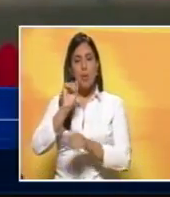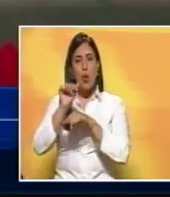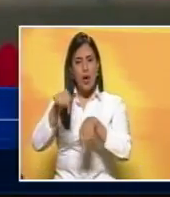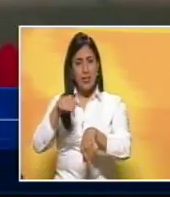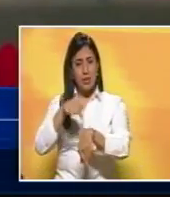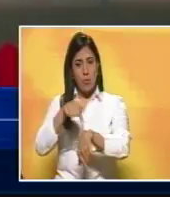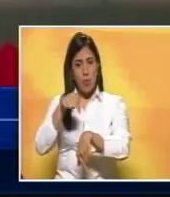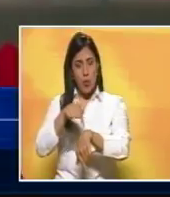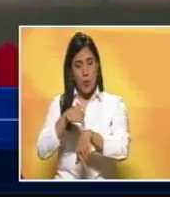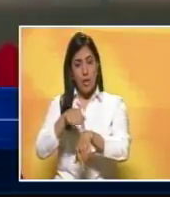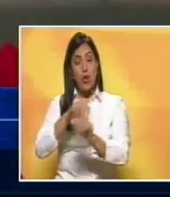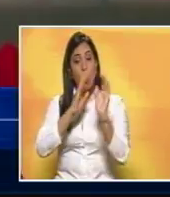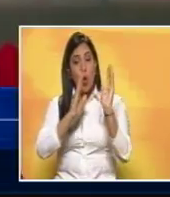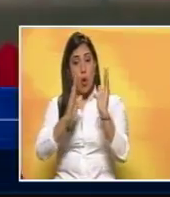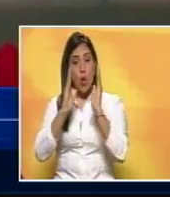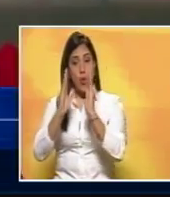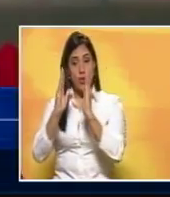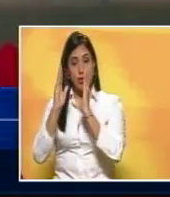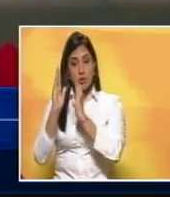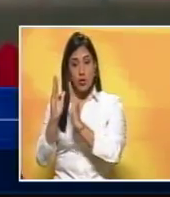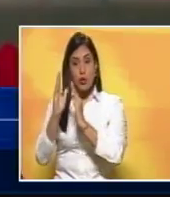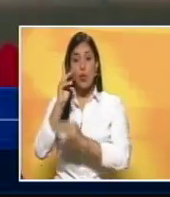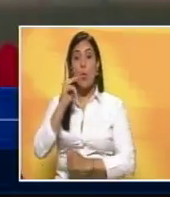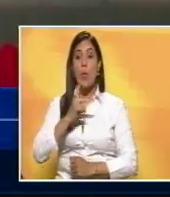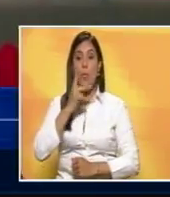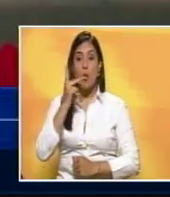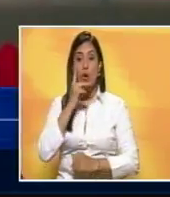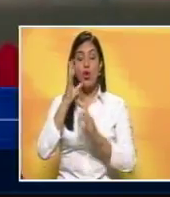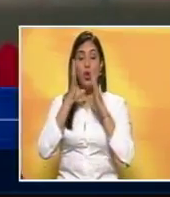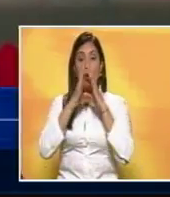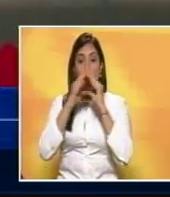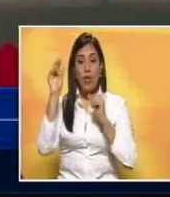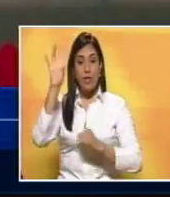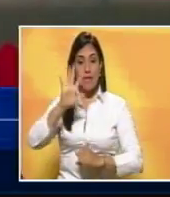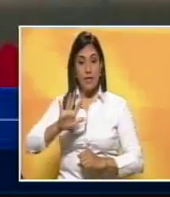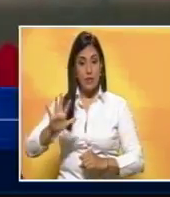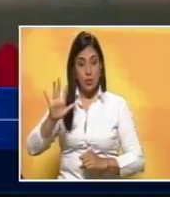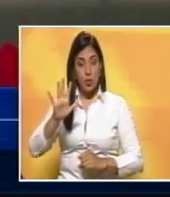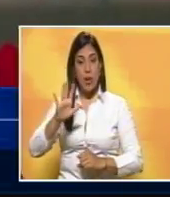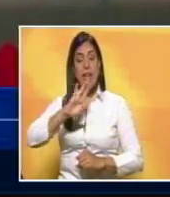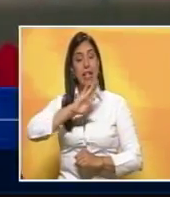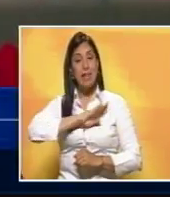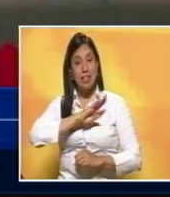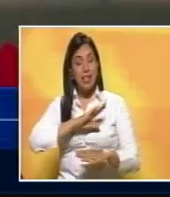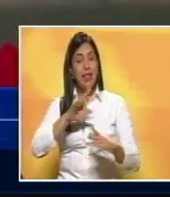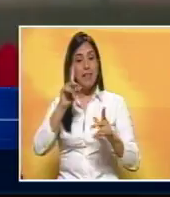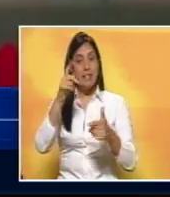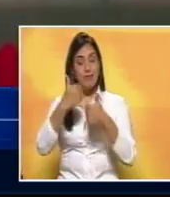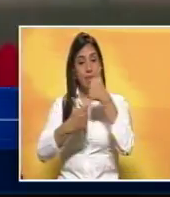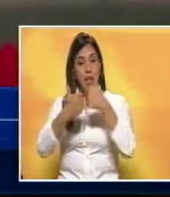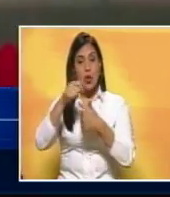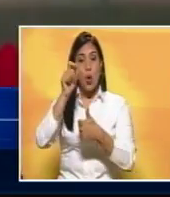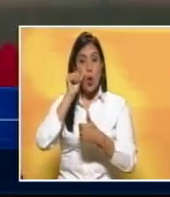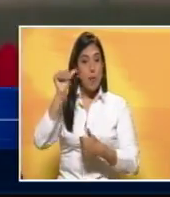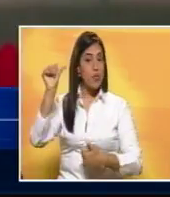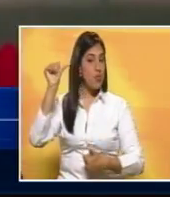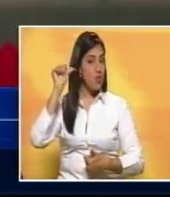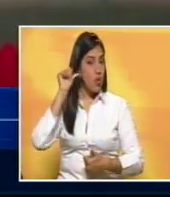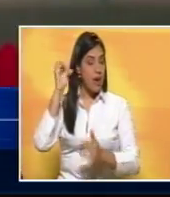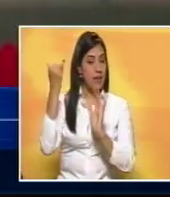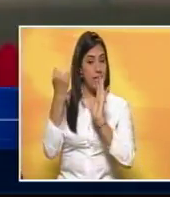el momento las organizaciones políticas a nivel nacional que tienen candidatos y